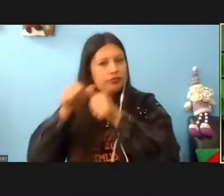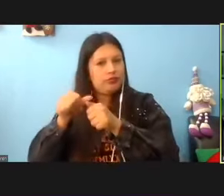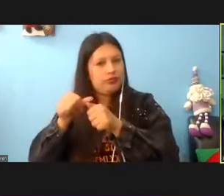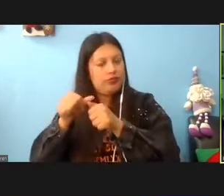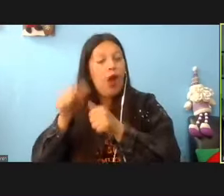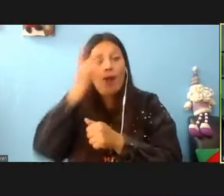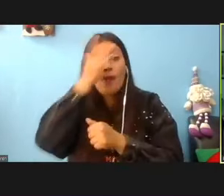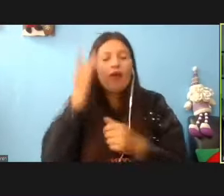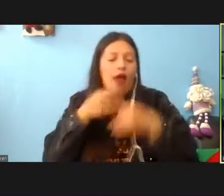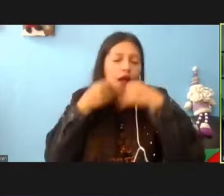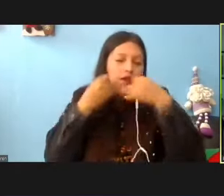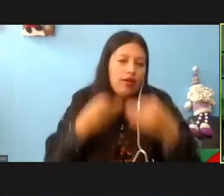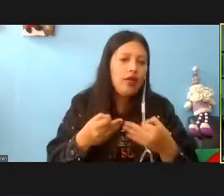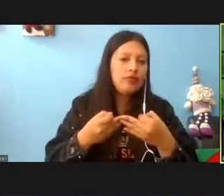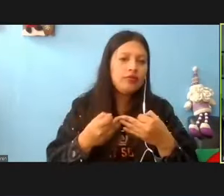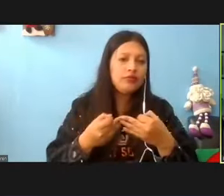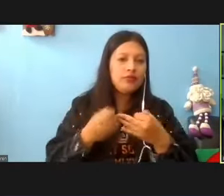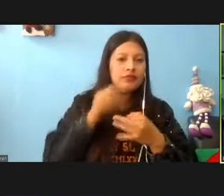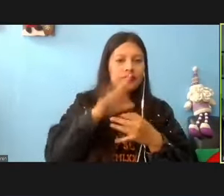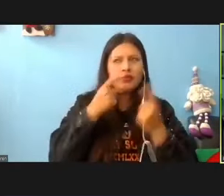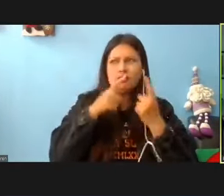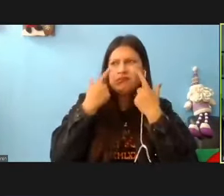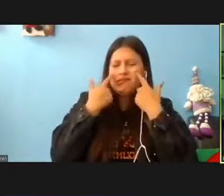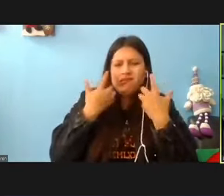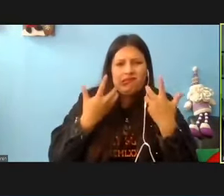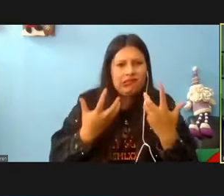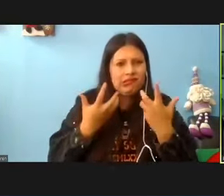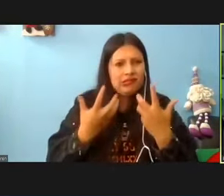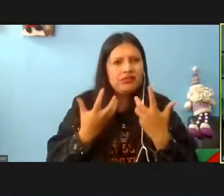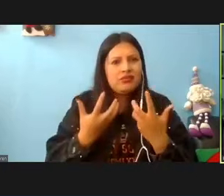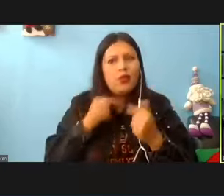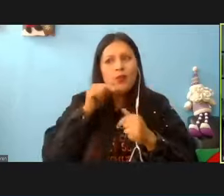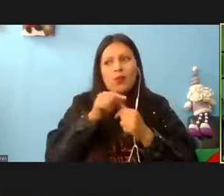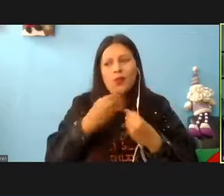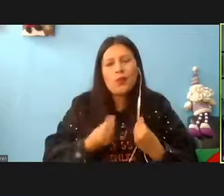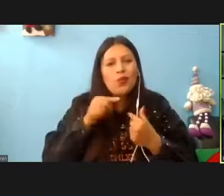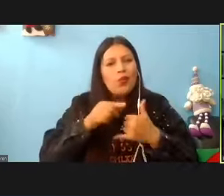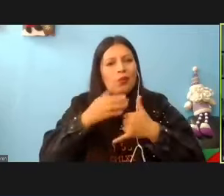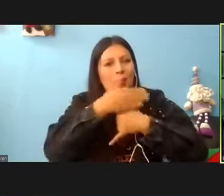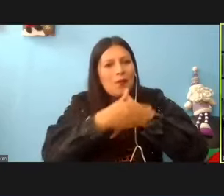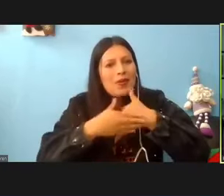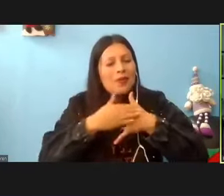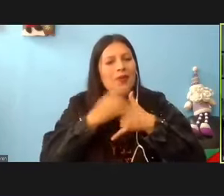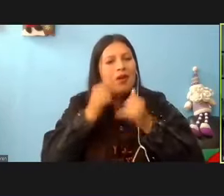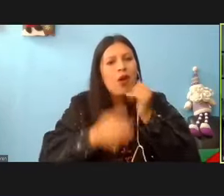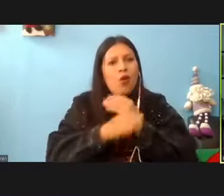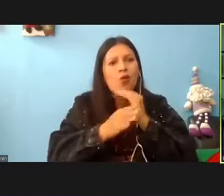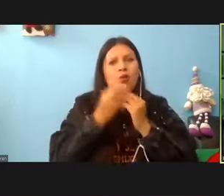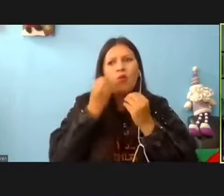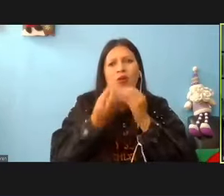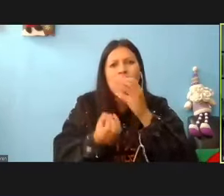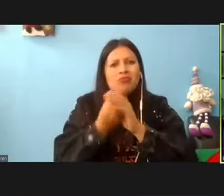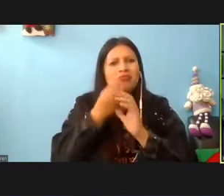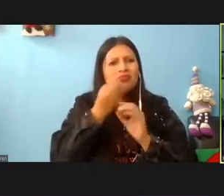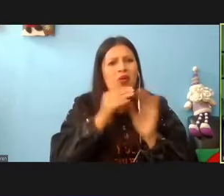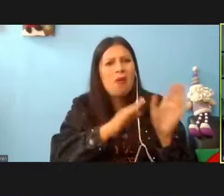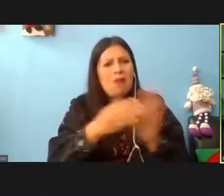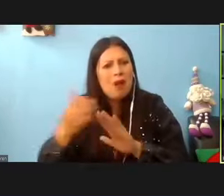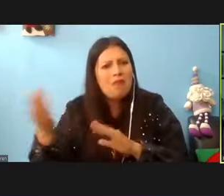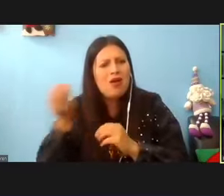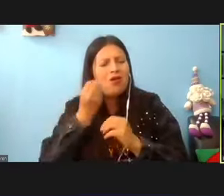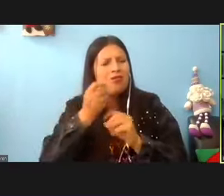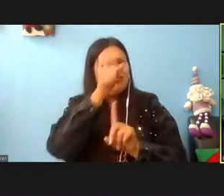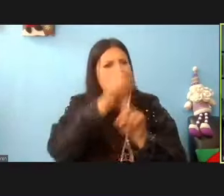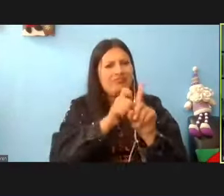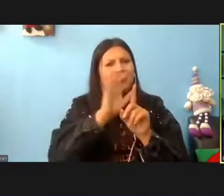realmente es aterrador vivir en un país que tiene una masiva producción de cadáveres, de violencias,